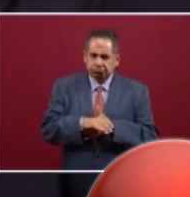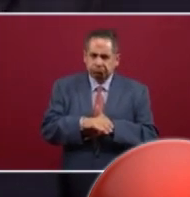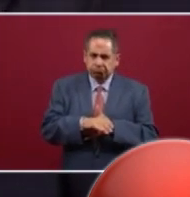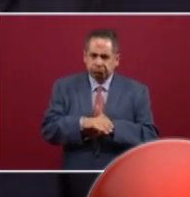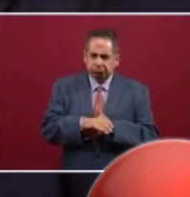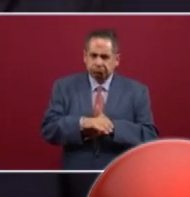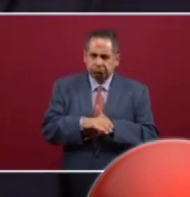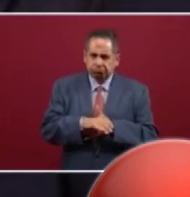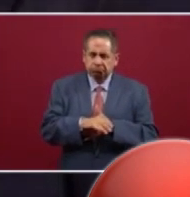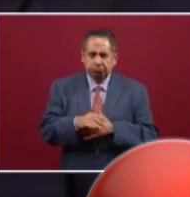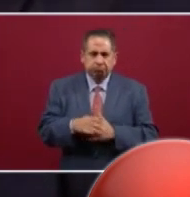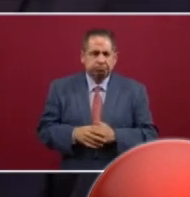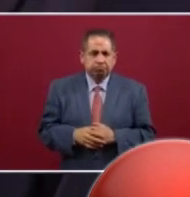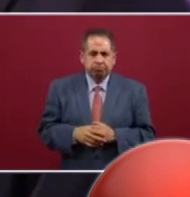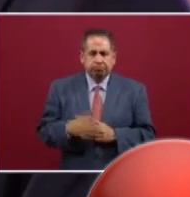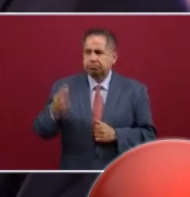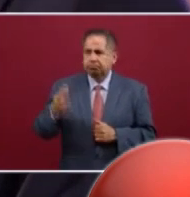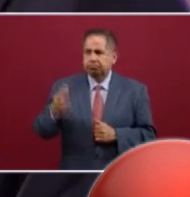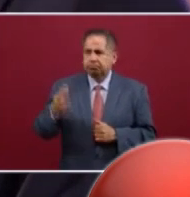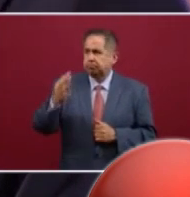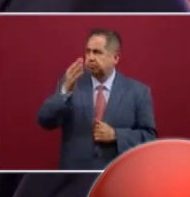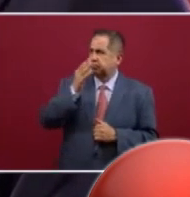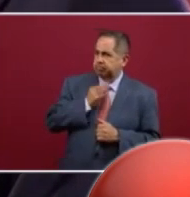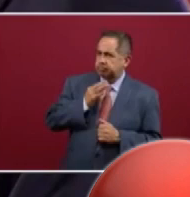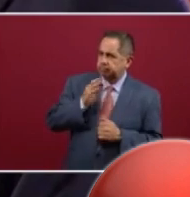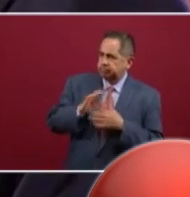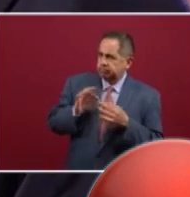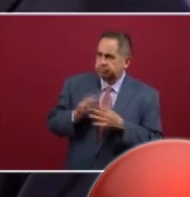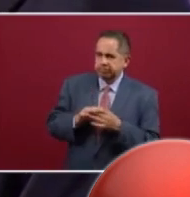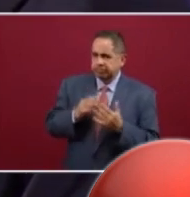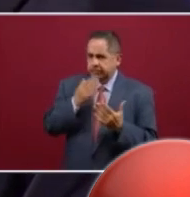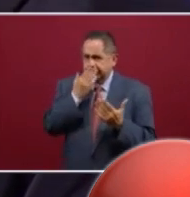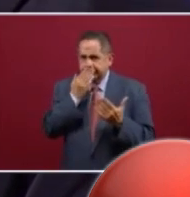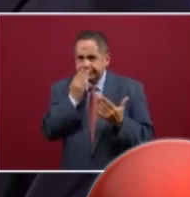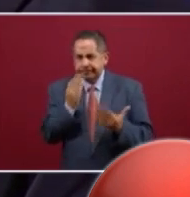me lo han expresado,